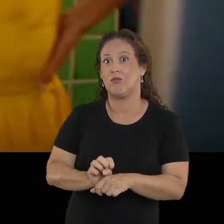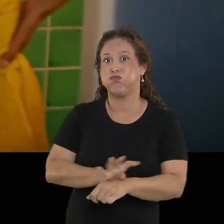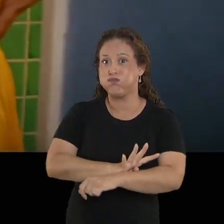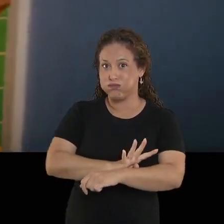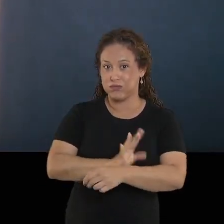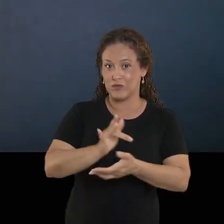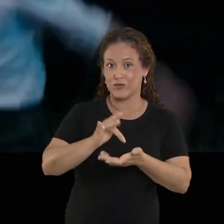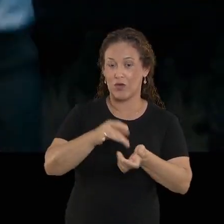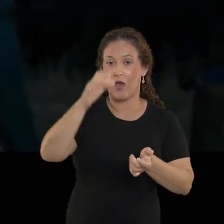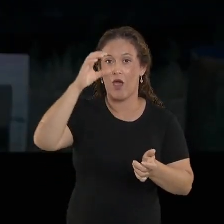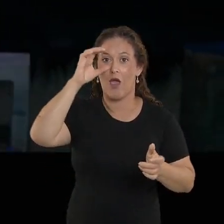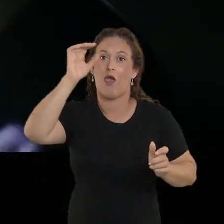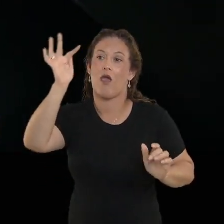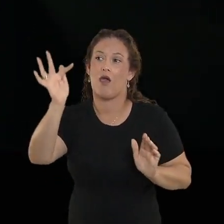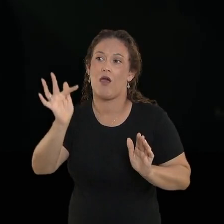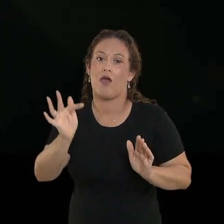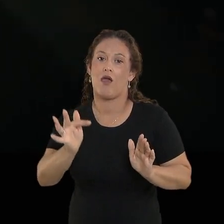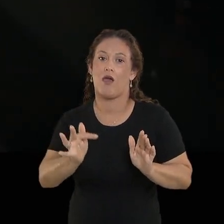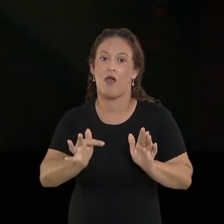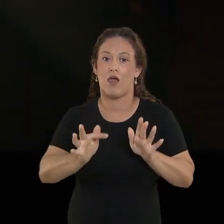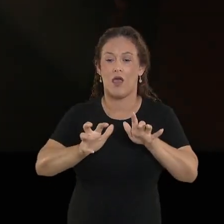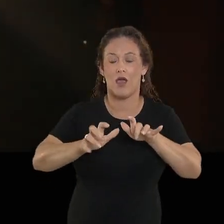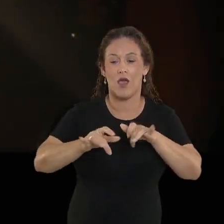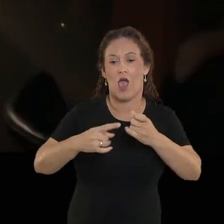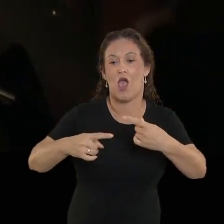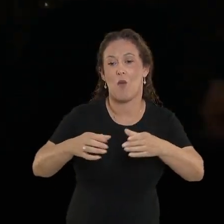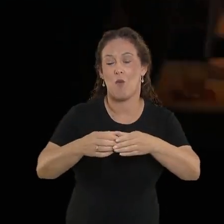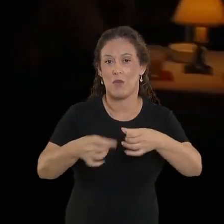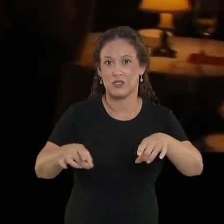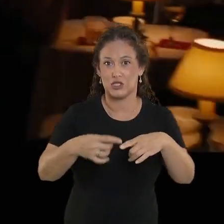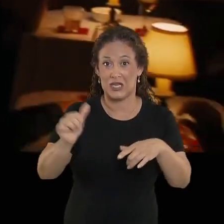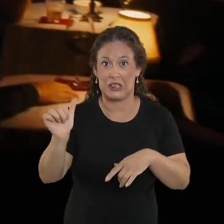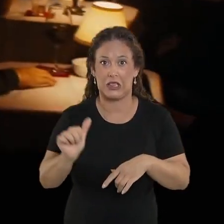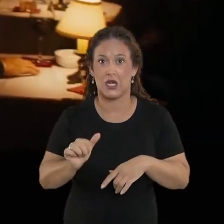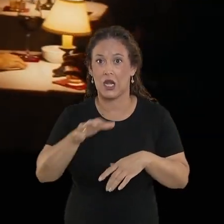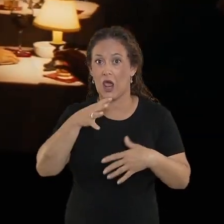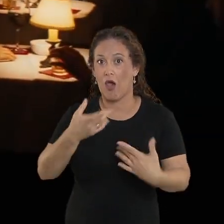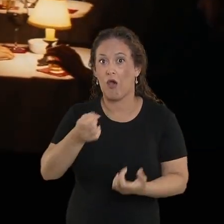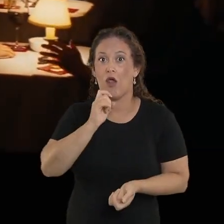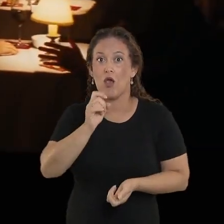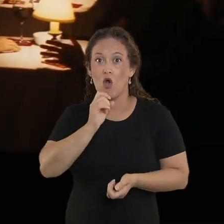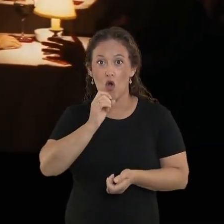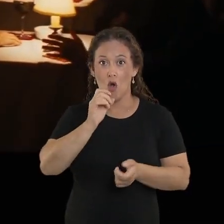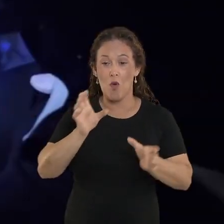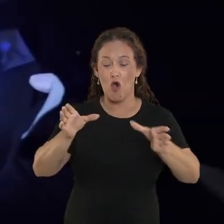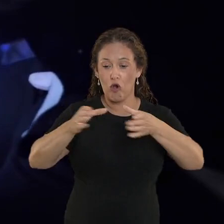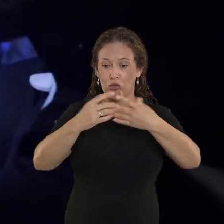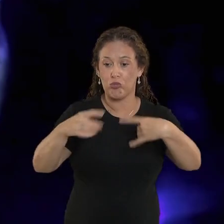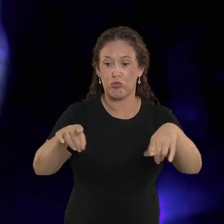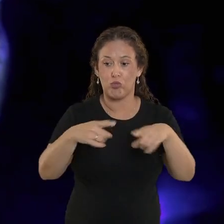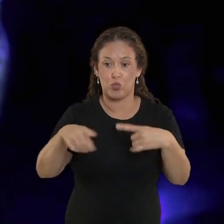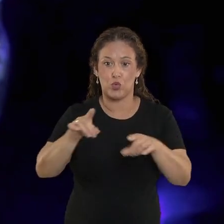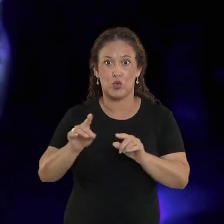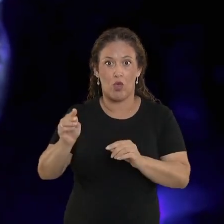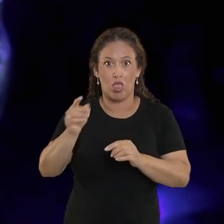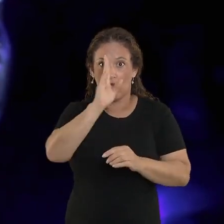Si la piel se nos ponía de gallina con escuchar los primeros acordes de la banda sonora en el cine, ¿cómo vamos a sobrevivir al directo de